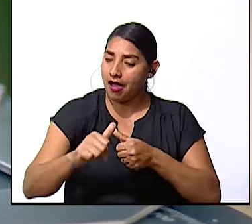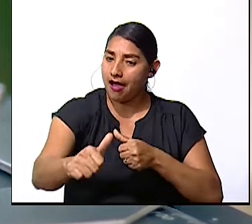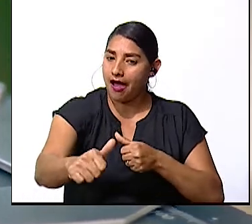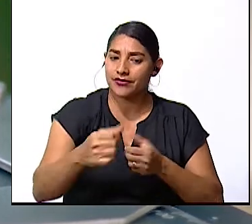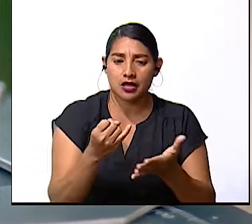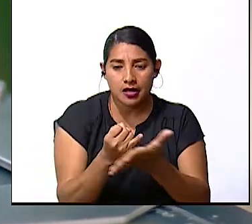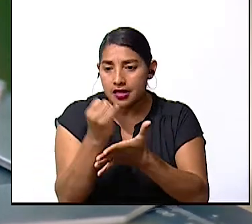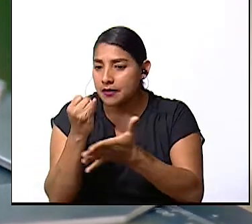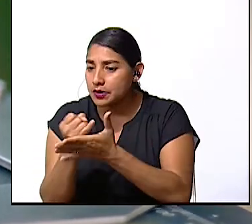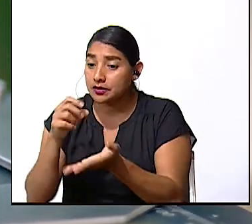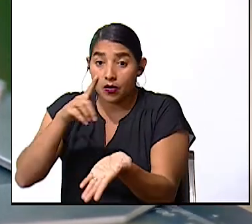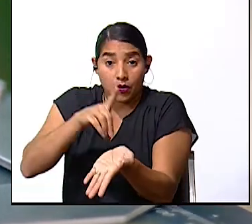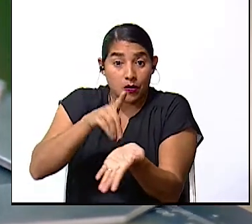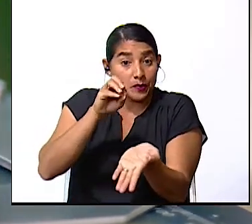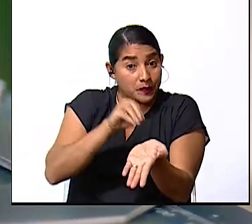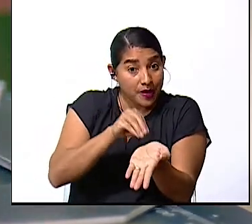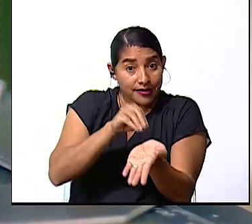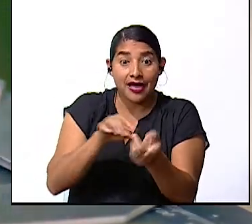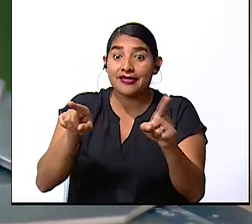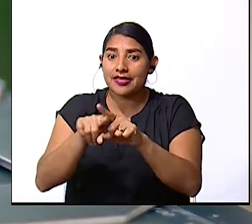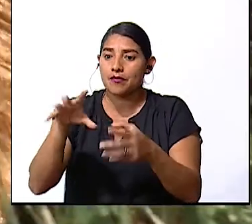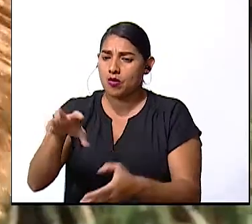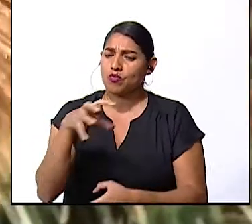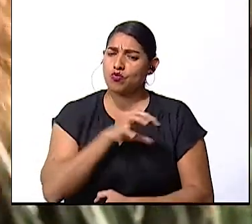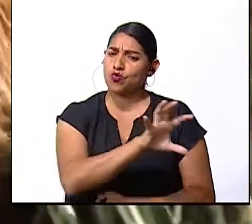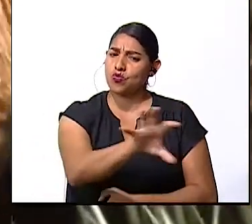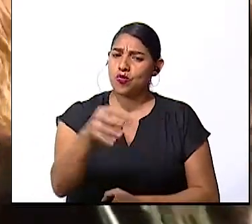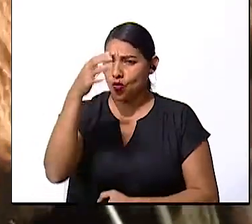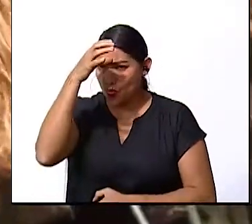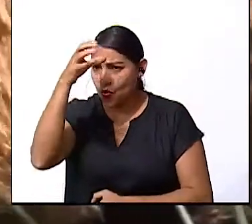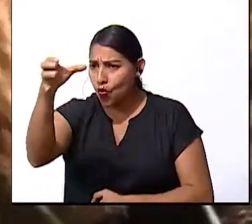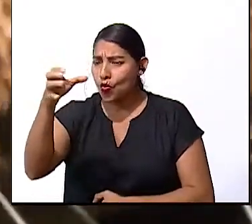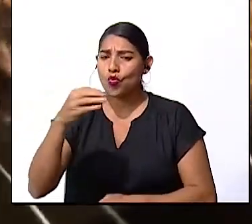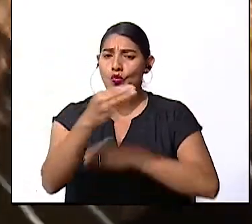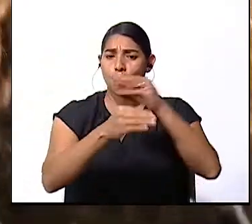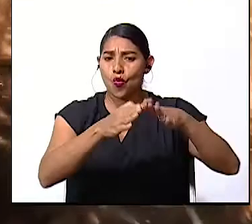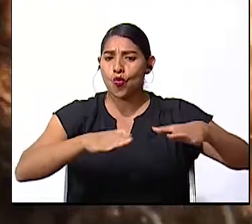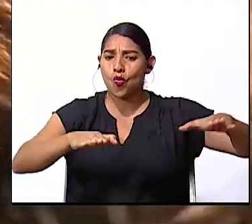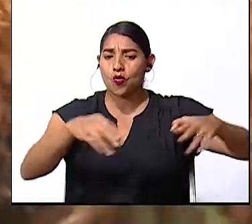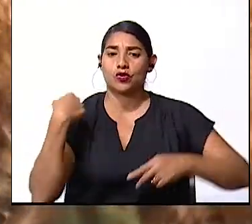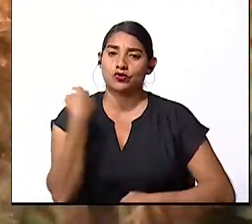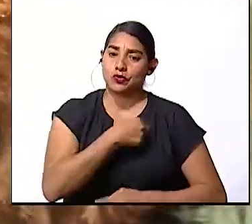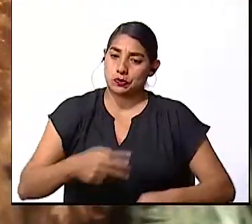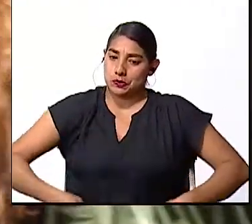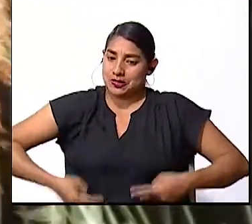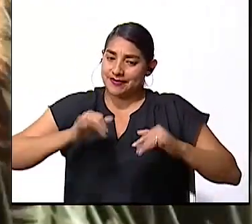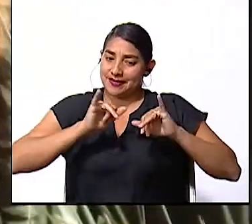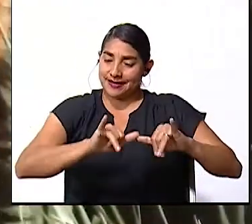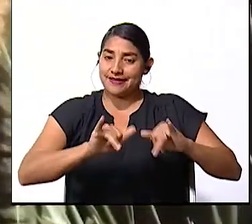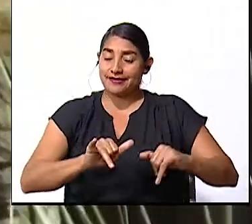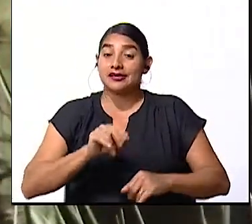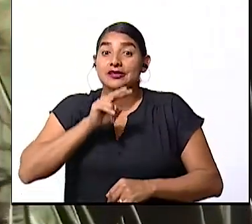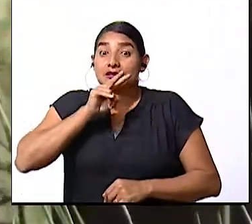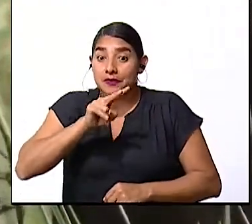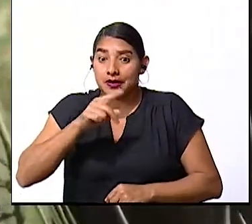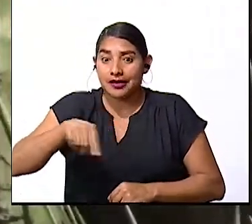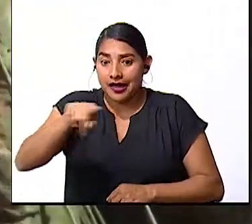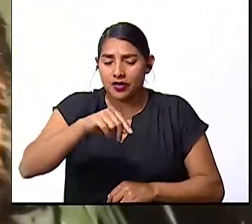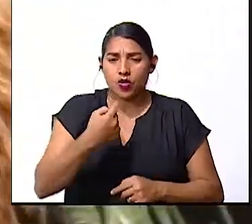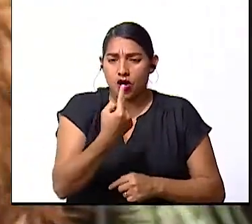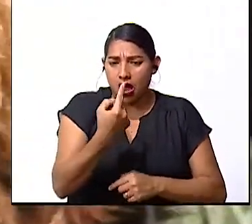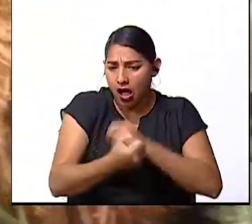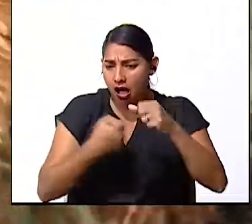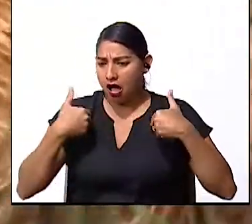la investigación médica y son patrimonio natural y cultural de la región en la que están. Lo cierto es que por